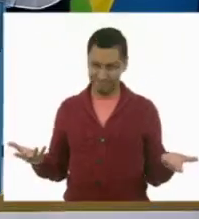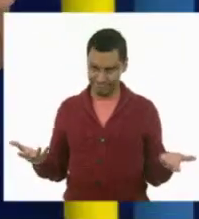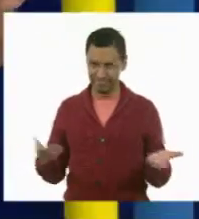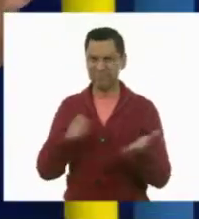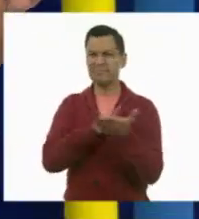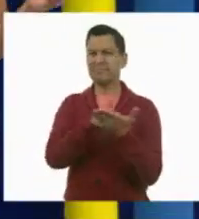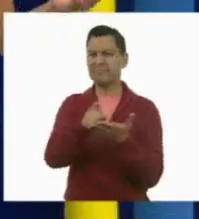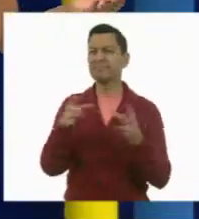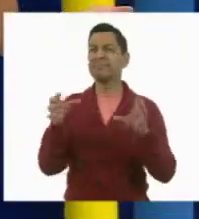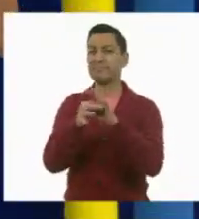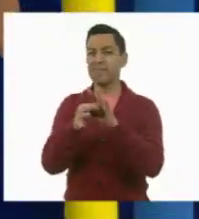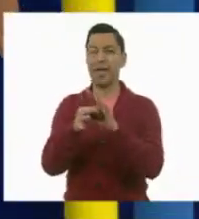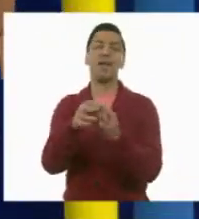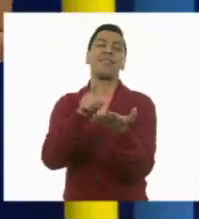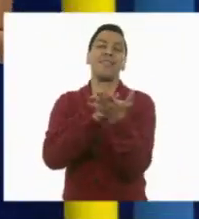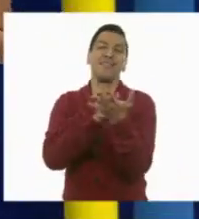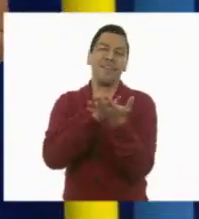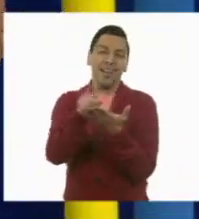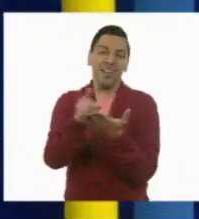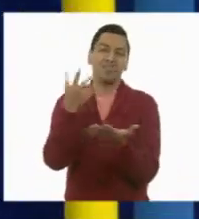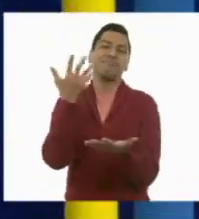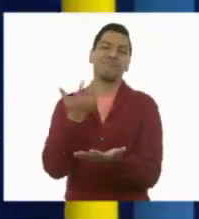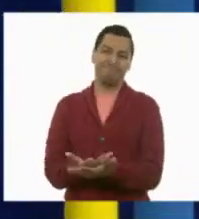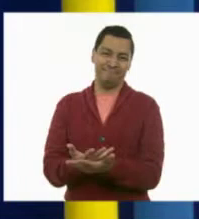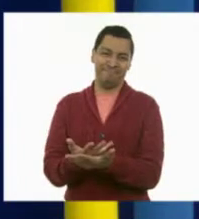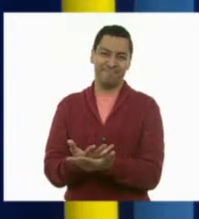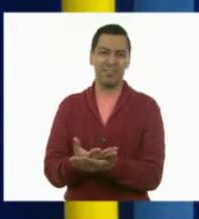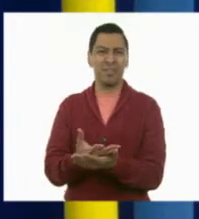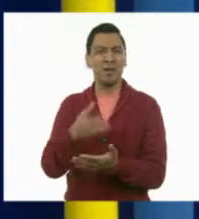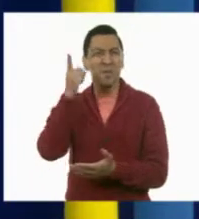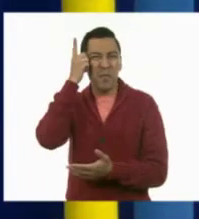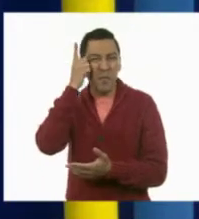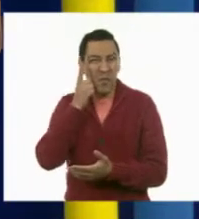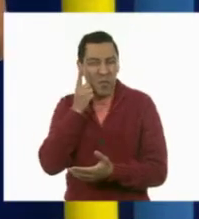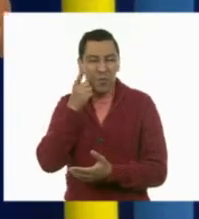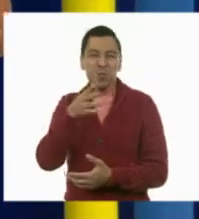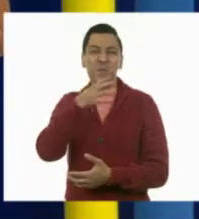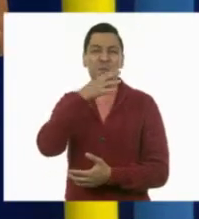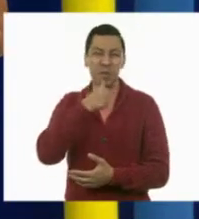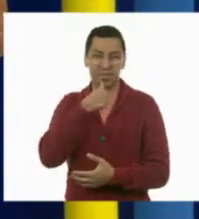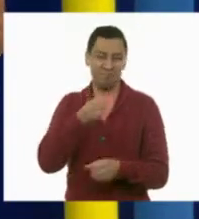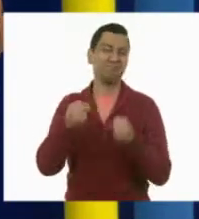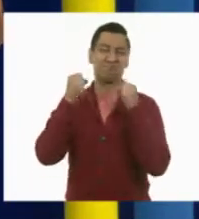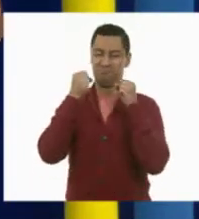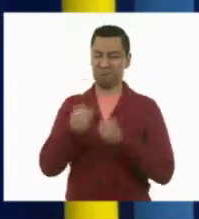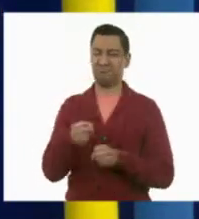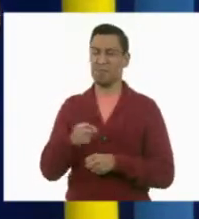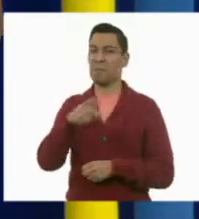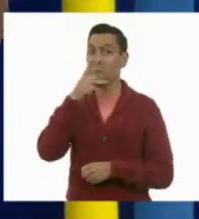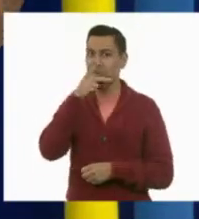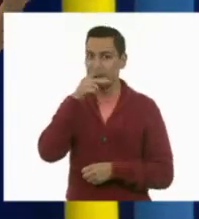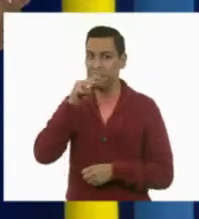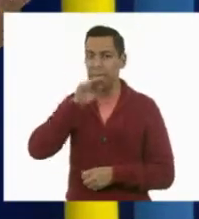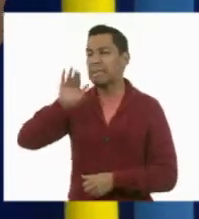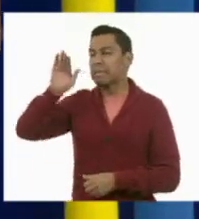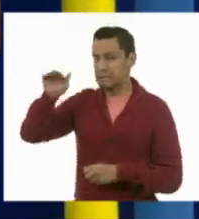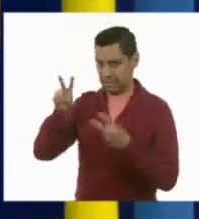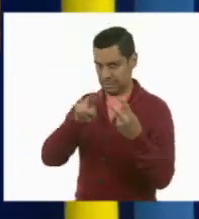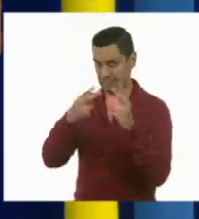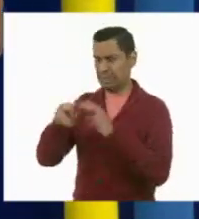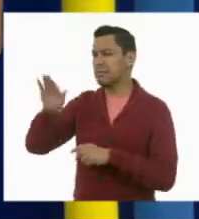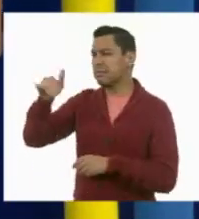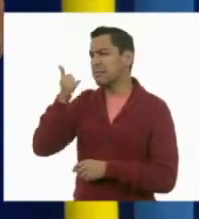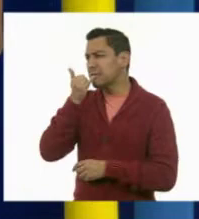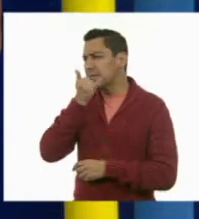al descanso, porque no la dejan dormir. Y estoy segura que su papá, su mamá o algún familiar pueden ir a hablar con los vecinos para llegar